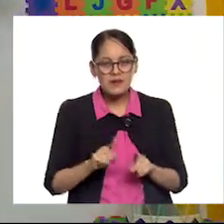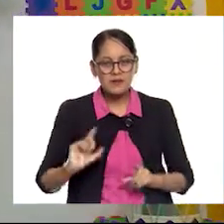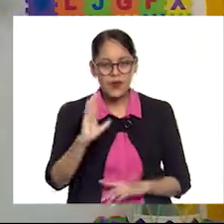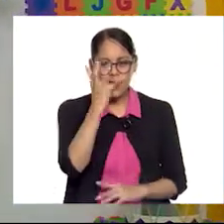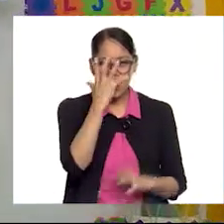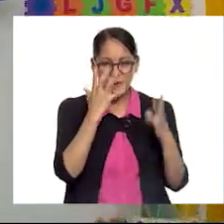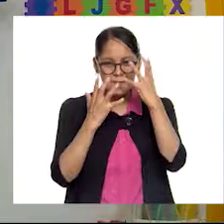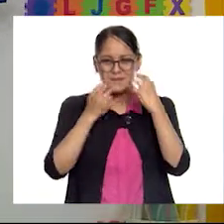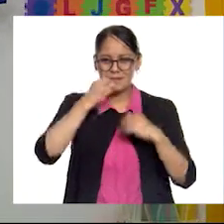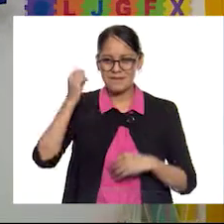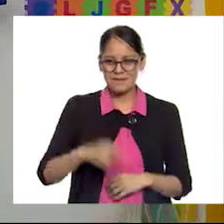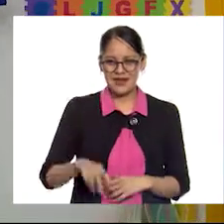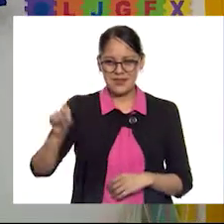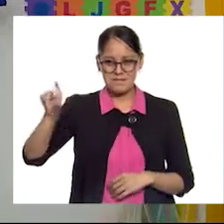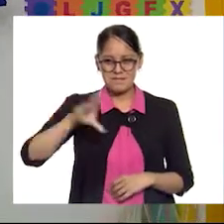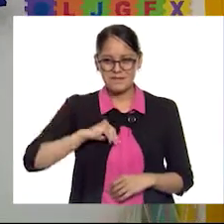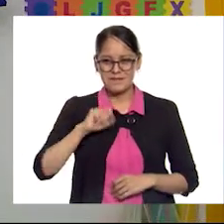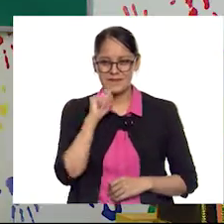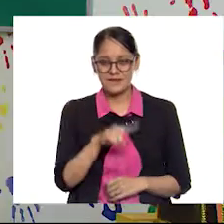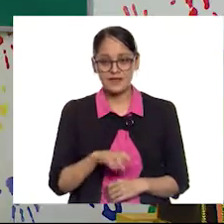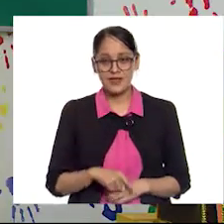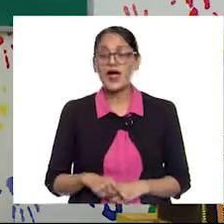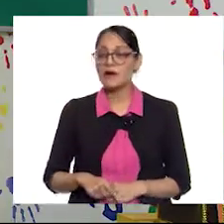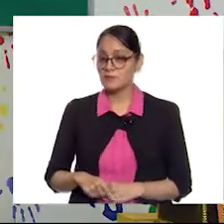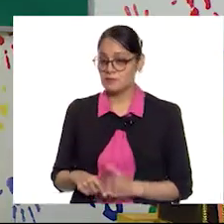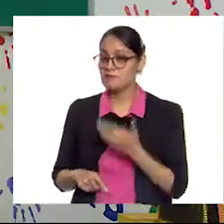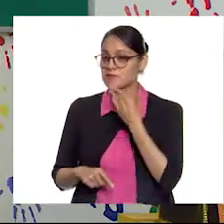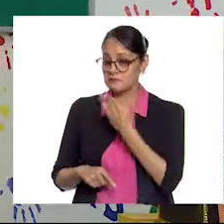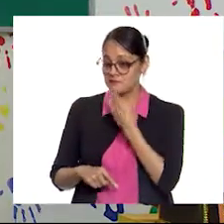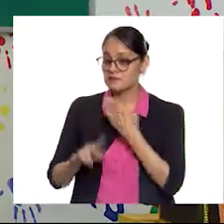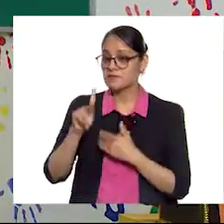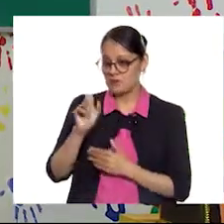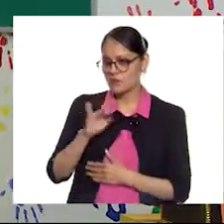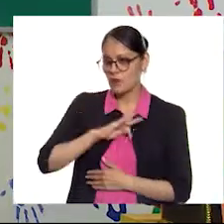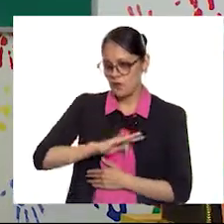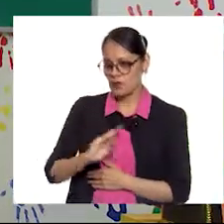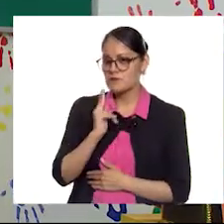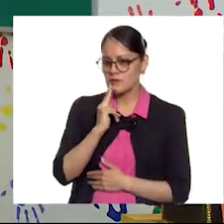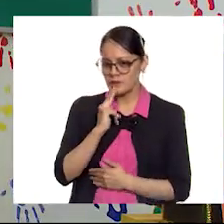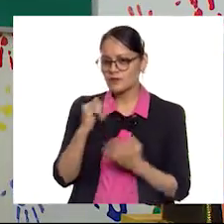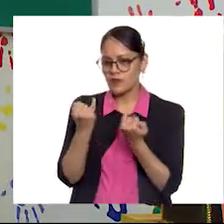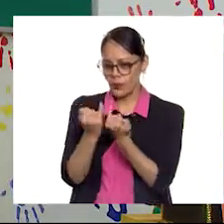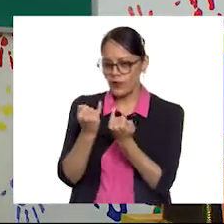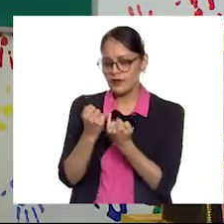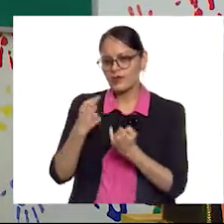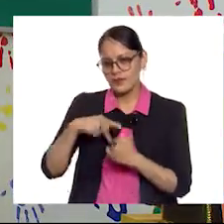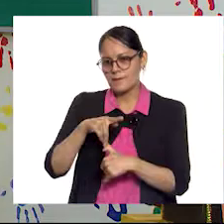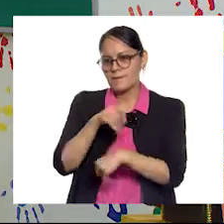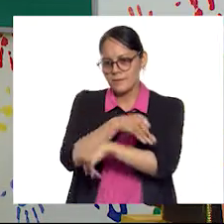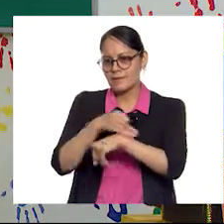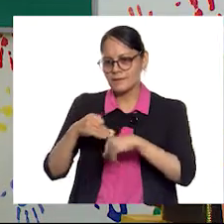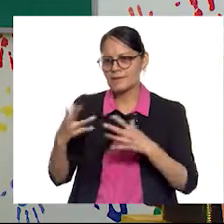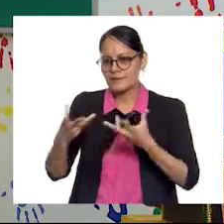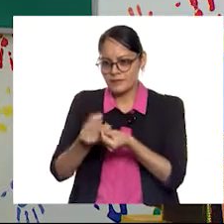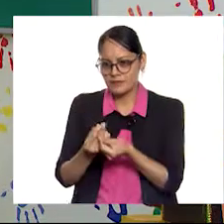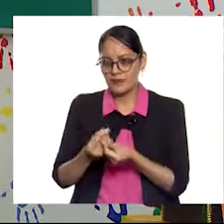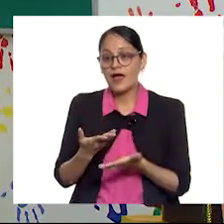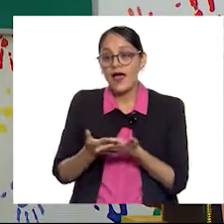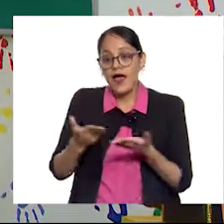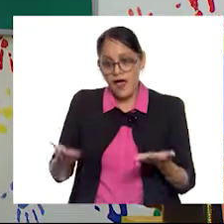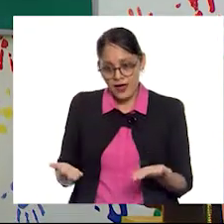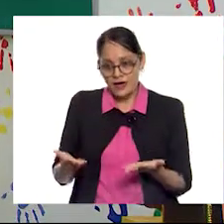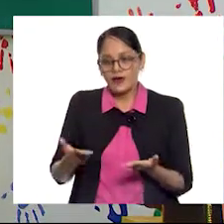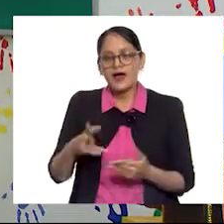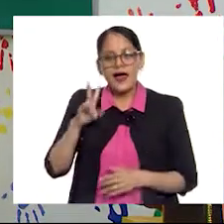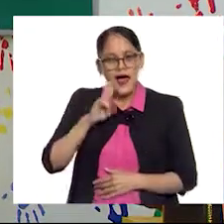de padres como ellos las tenían. Ah, muy bien, Pepe. Entonces, bueno, también podríamos jugar con esa parte con nuestra familia. Y ahorita vamos